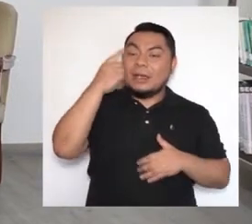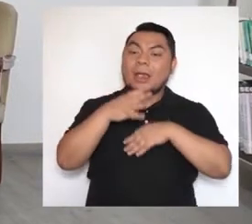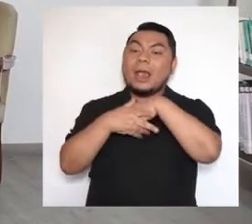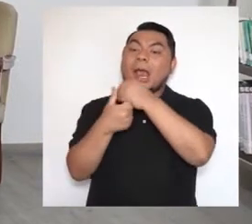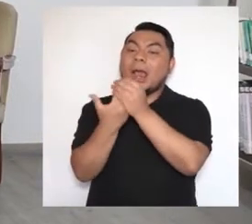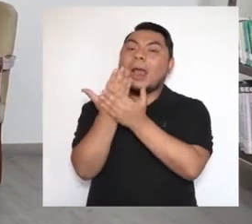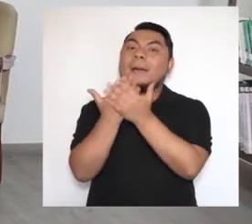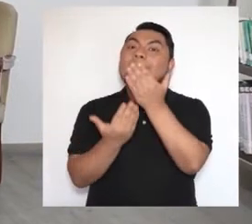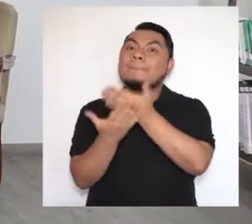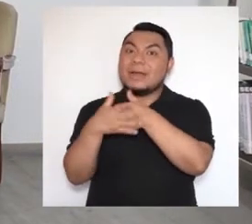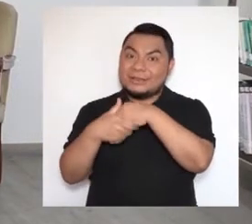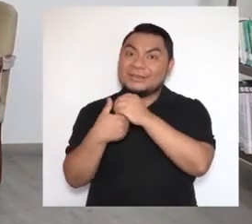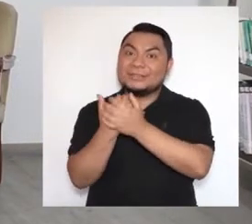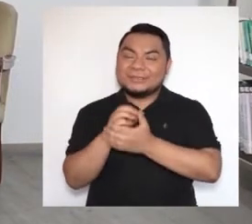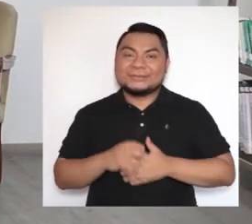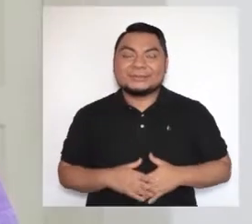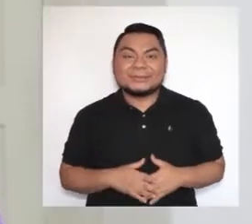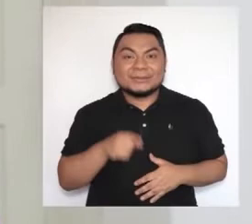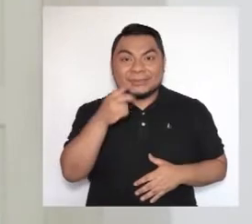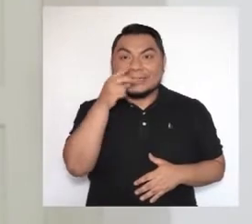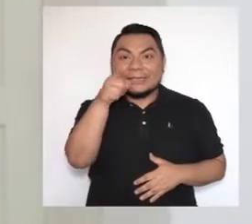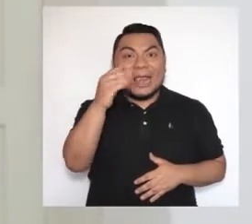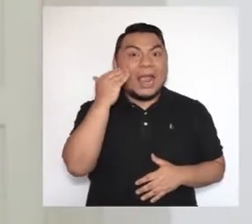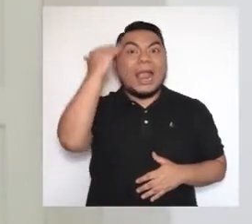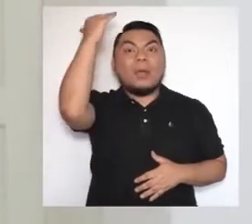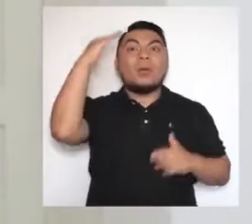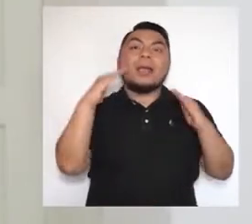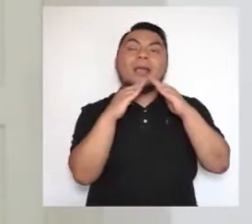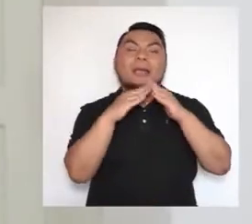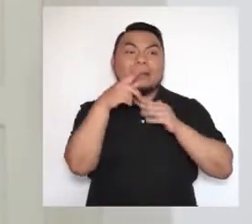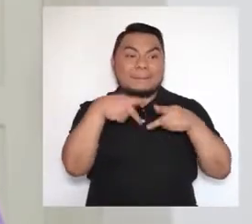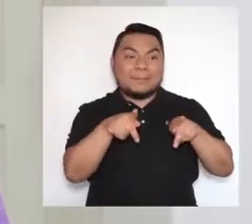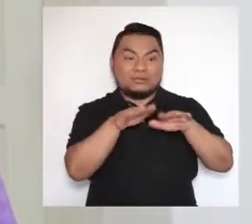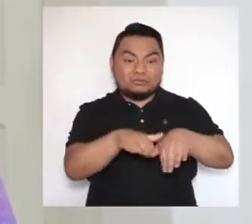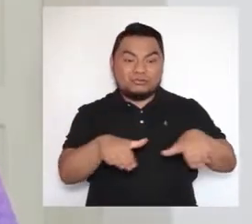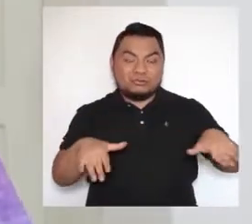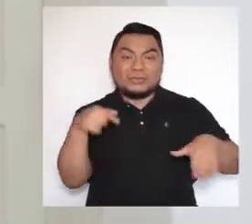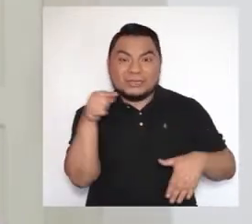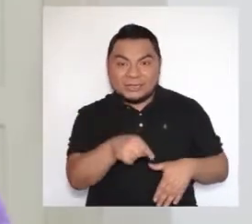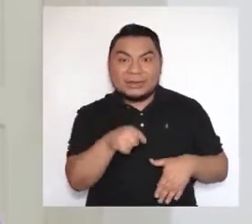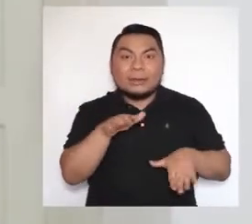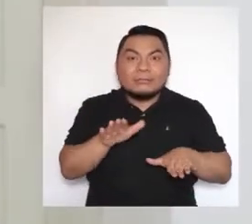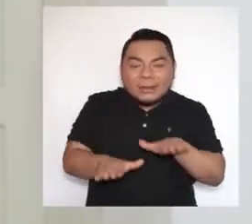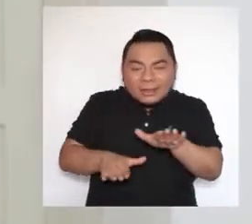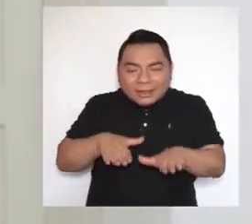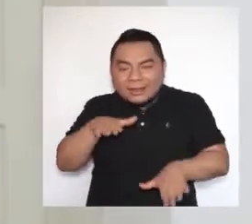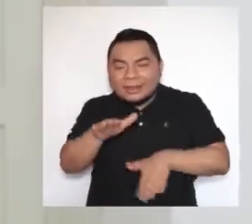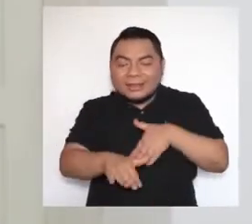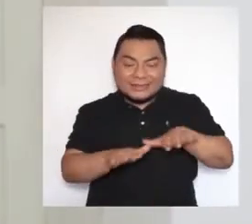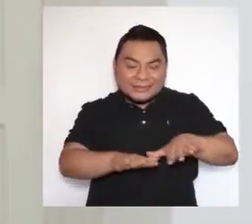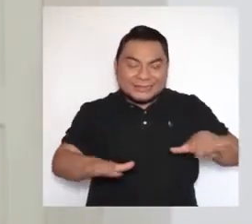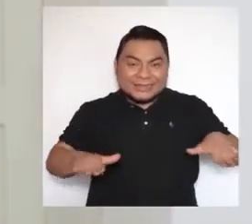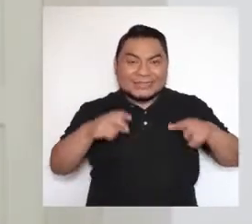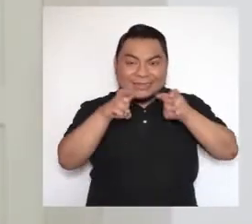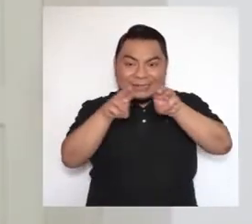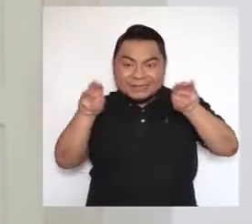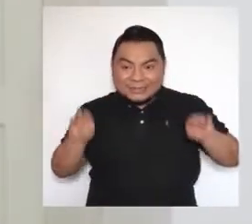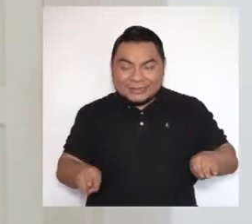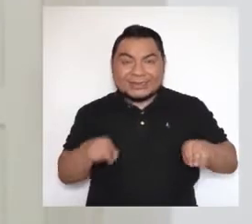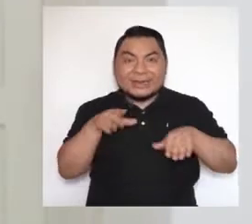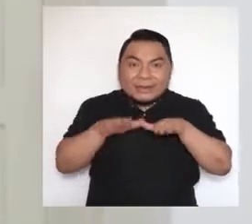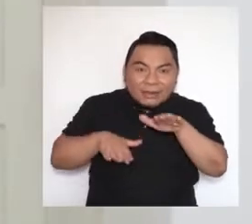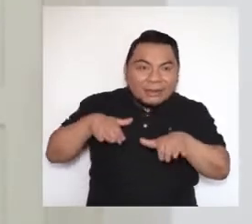debemos lavarnos las manos. Adultos en casa, permitir que las niñas y niños gateen por debajo de las mesas